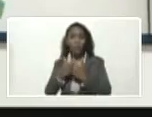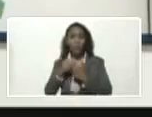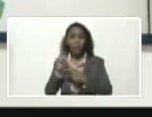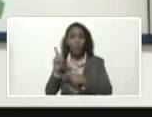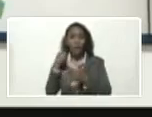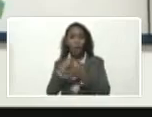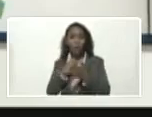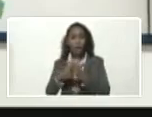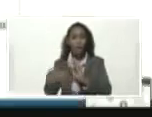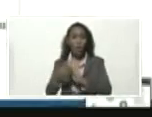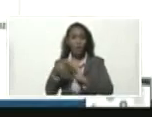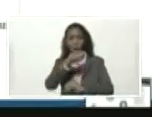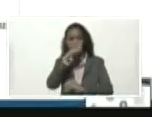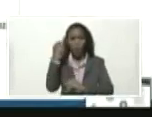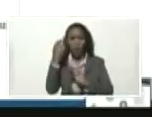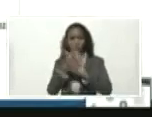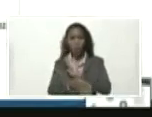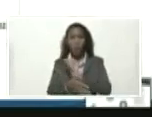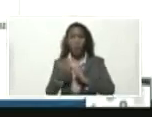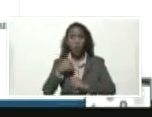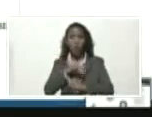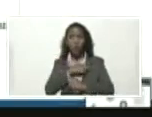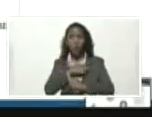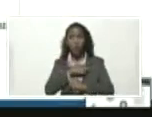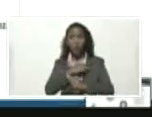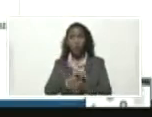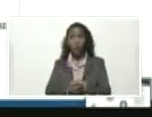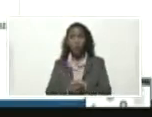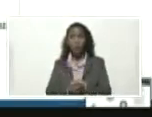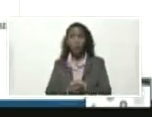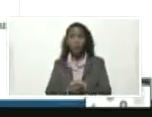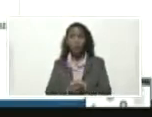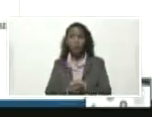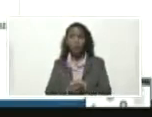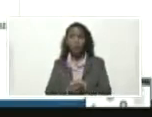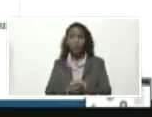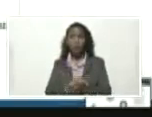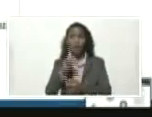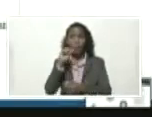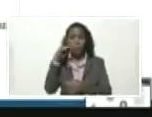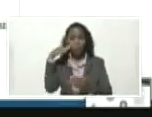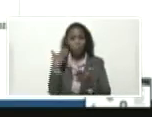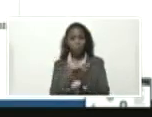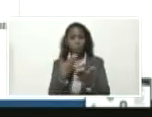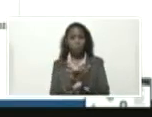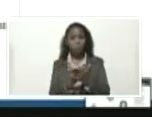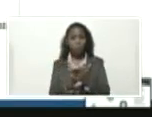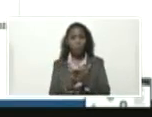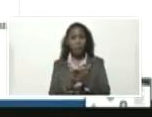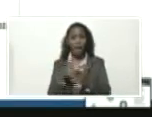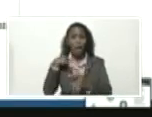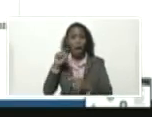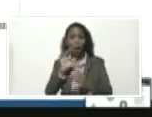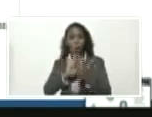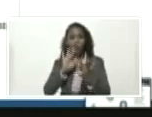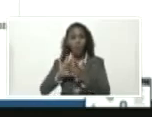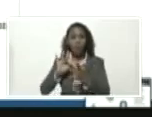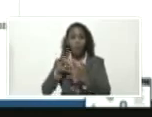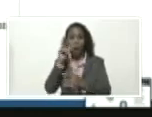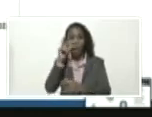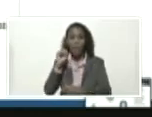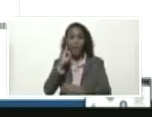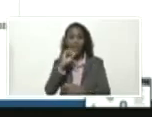Lucha contra las Drogas. Nosotros también constatamos la interconexión entre Iván Simonov